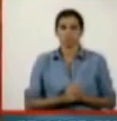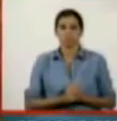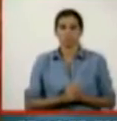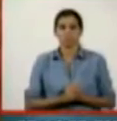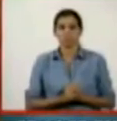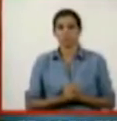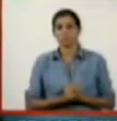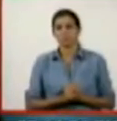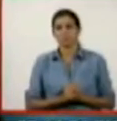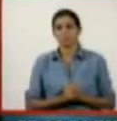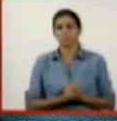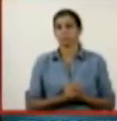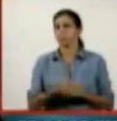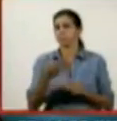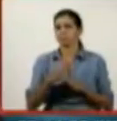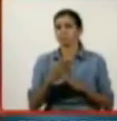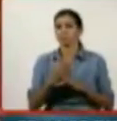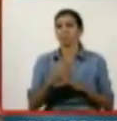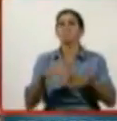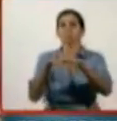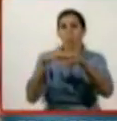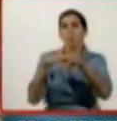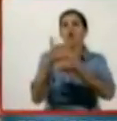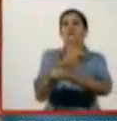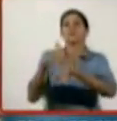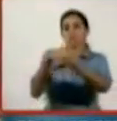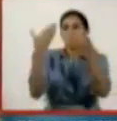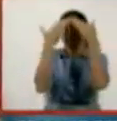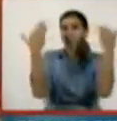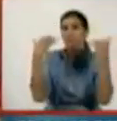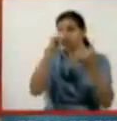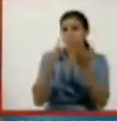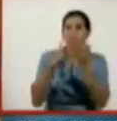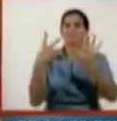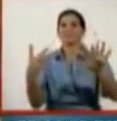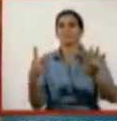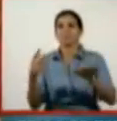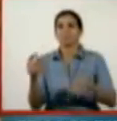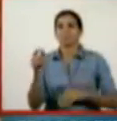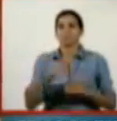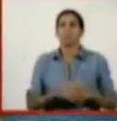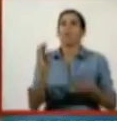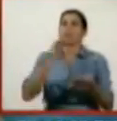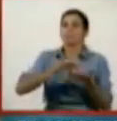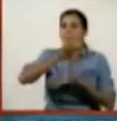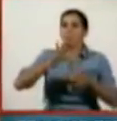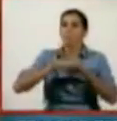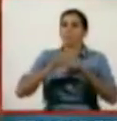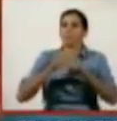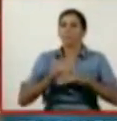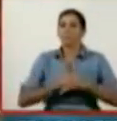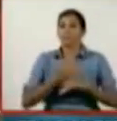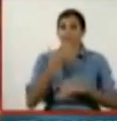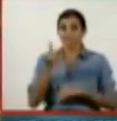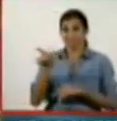cámaras a pesar de una amnistía recibida En el 2007 un nuevo escándalo estalla en torno a López cuando se descubre que gracias